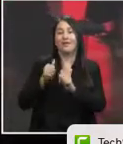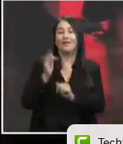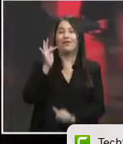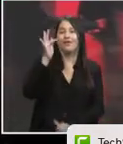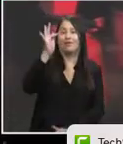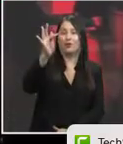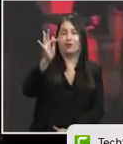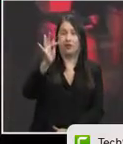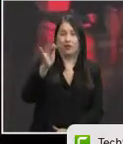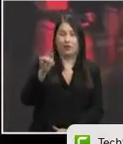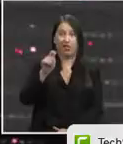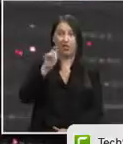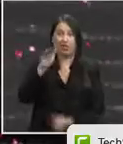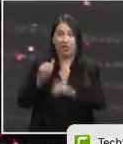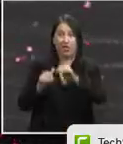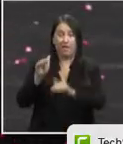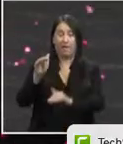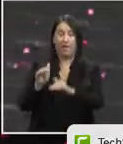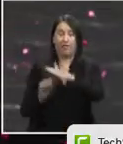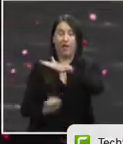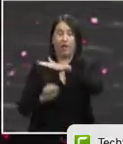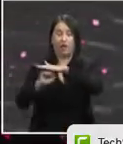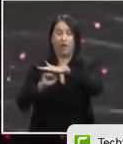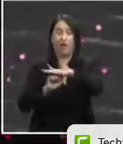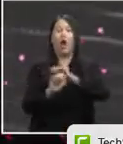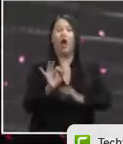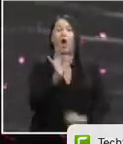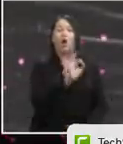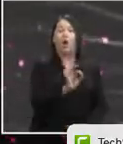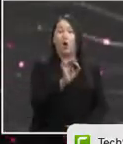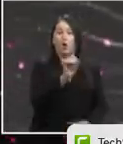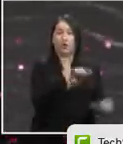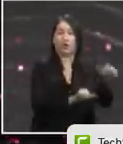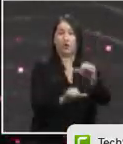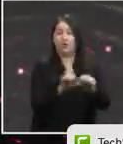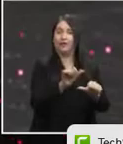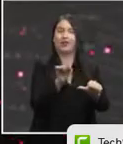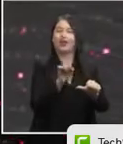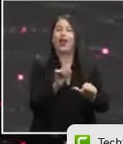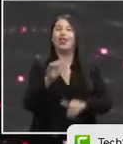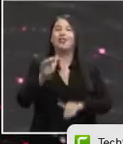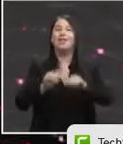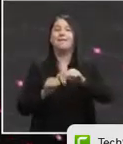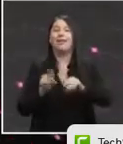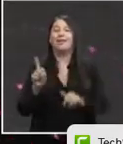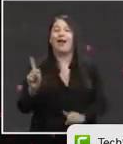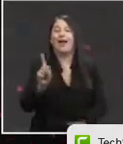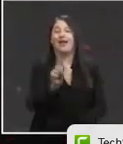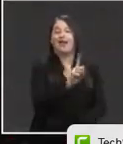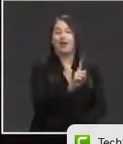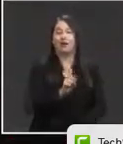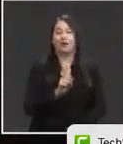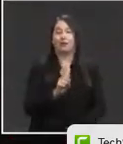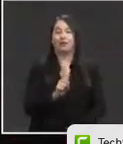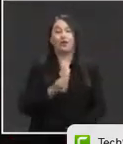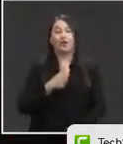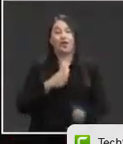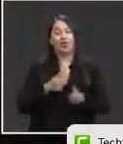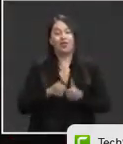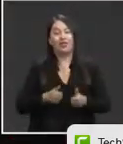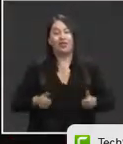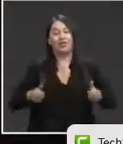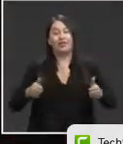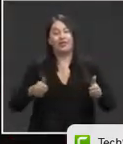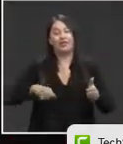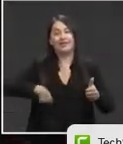autoridad, de un científico, sino que también que dependen de cada uno de nosotros. Como mesa directiva del Senado,